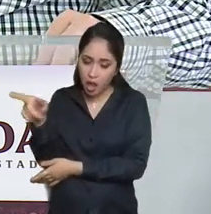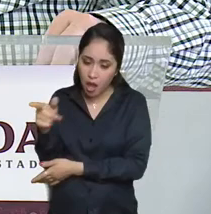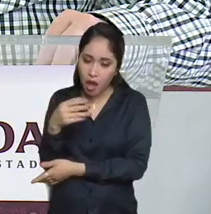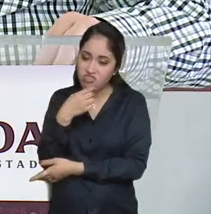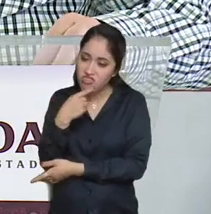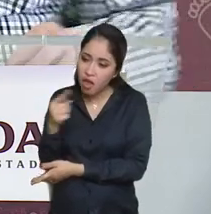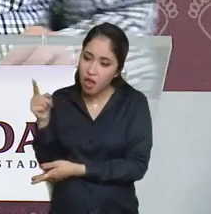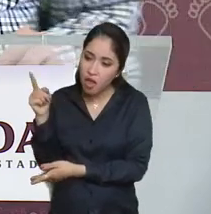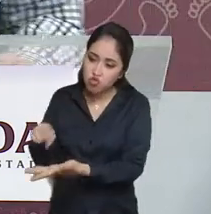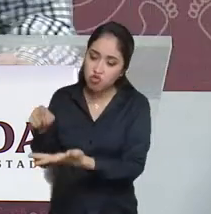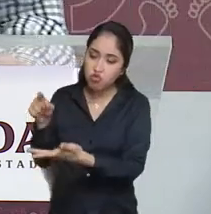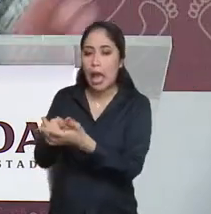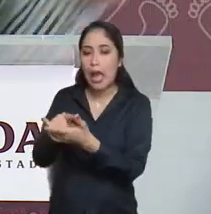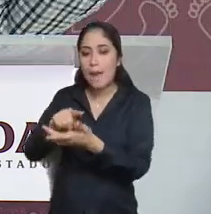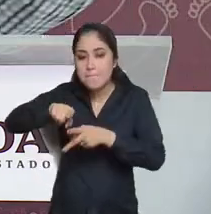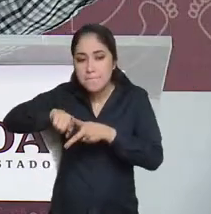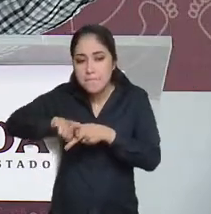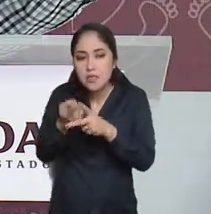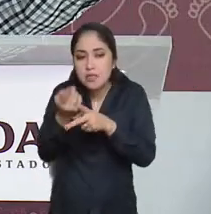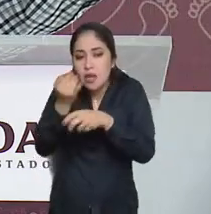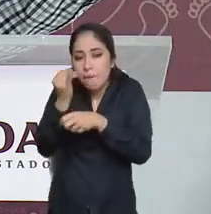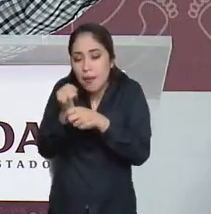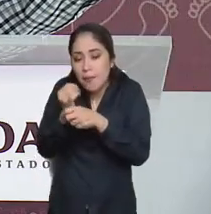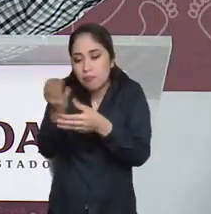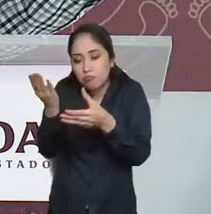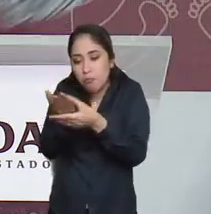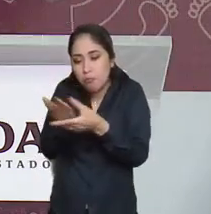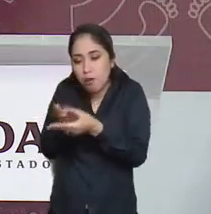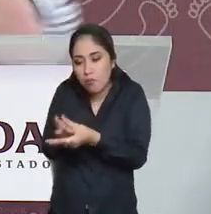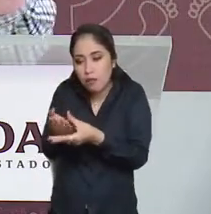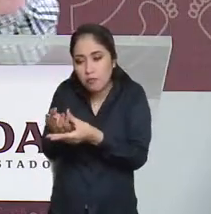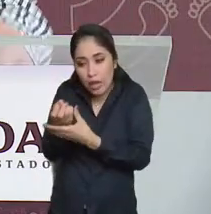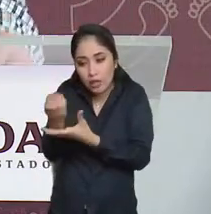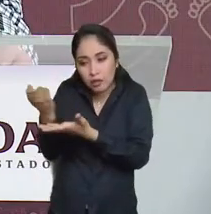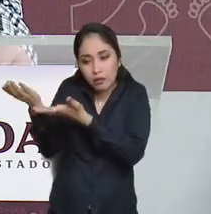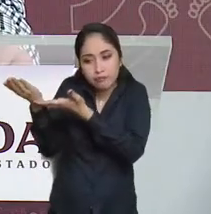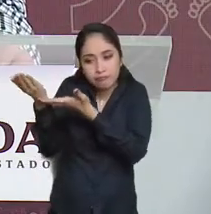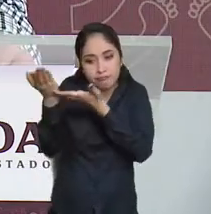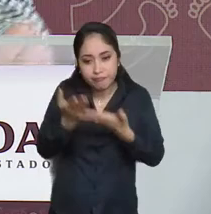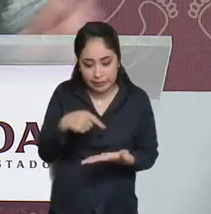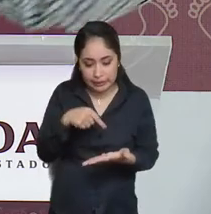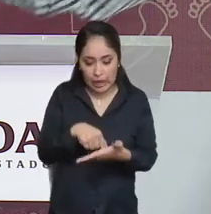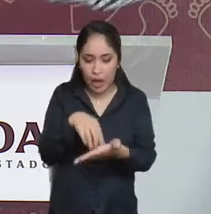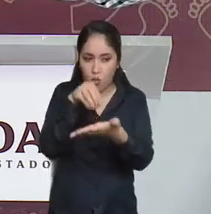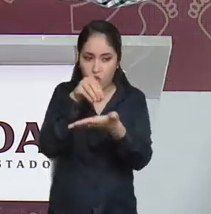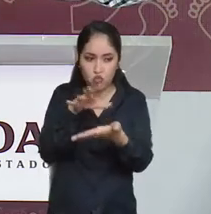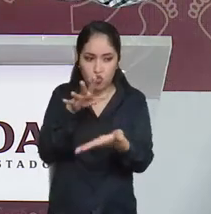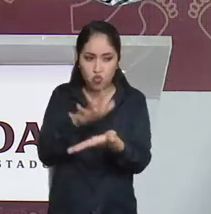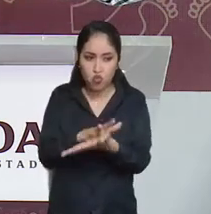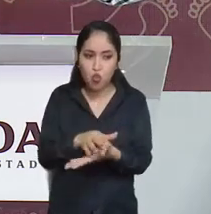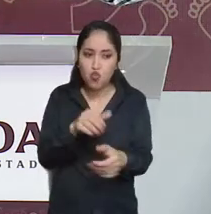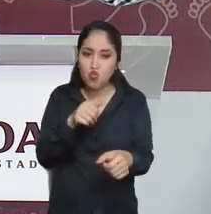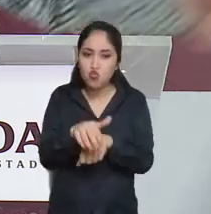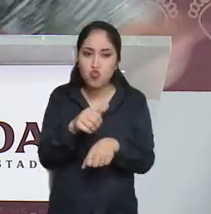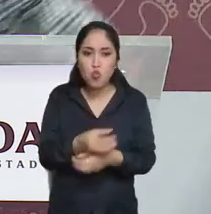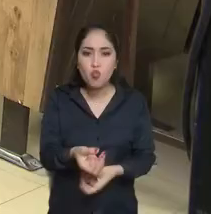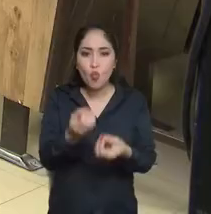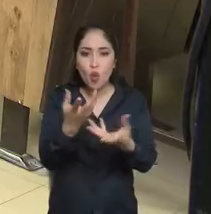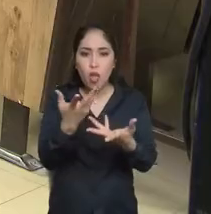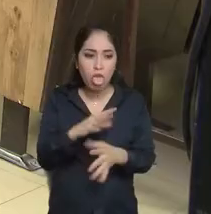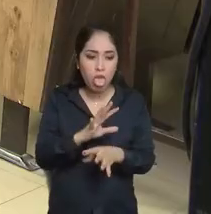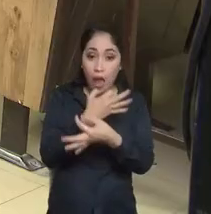carpeta, porque incluso ya acordamos que en cuanto se presente la denuncia, y particular lo vimos esto con las